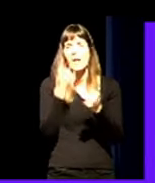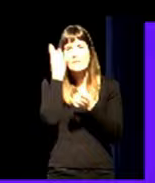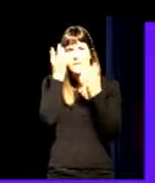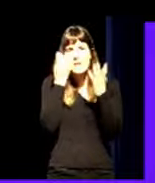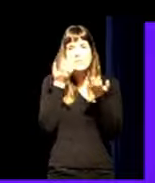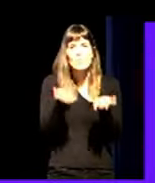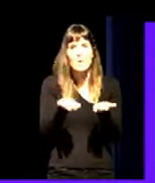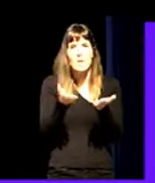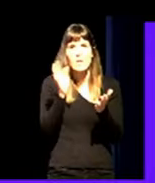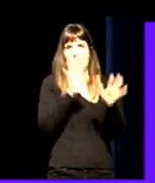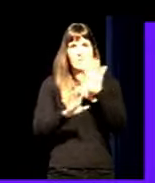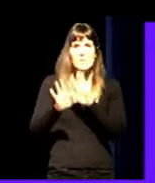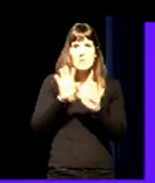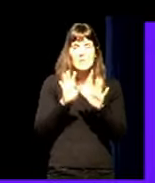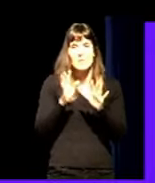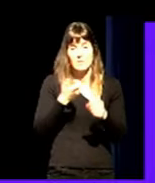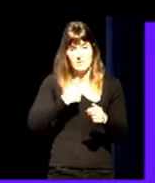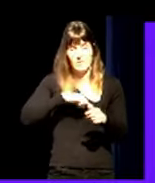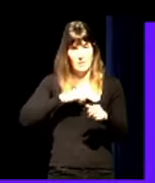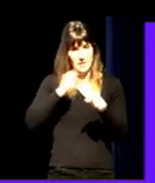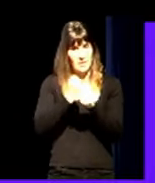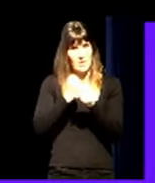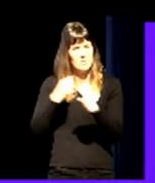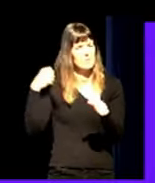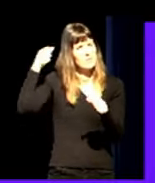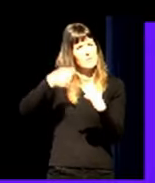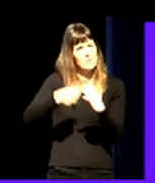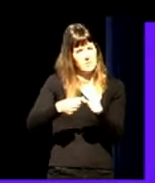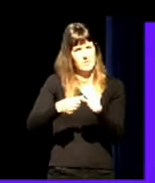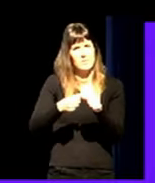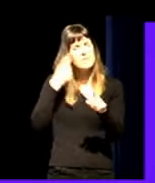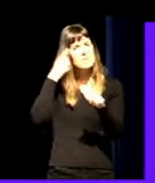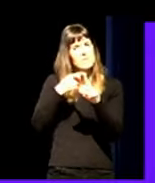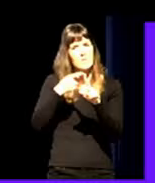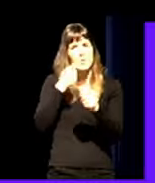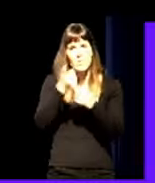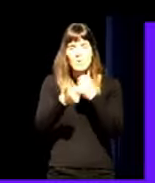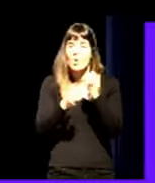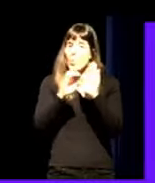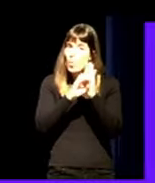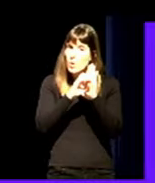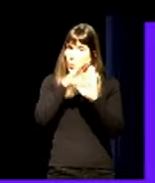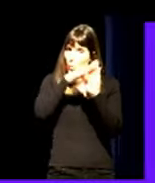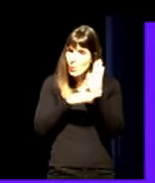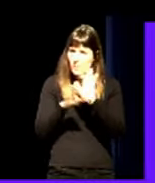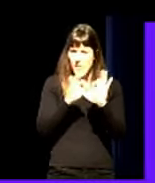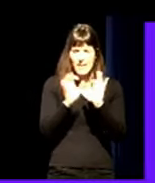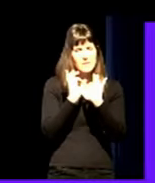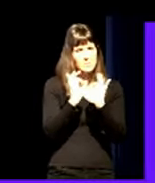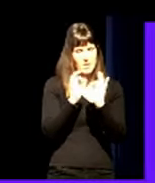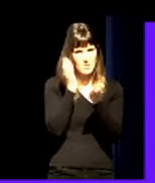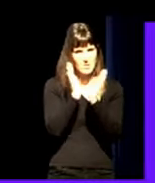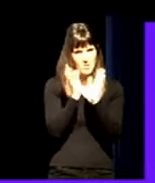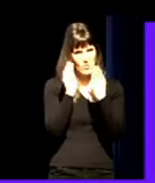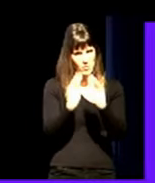Claro, nosotros venimos trabajando desde hace mucho tiempo en conformar currículos específicos formativos